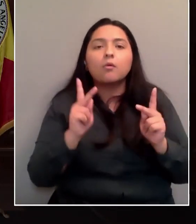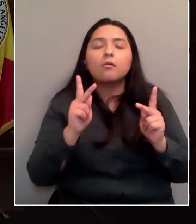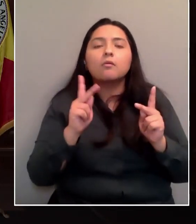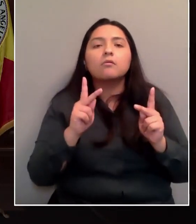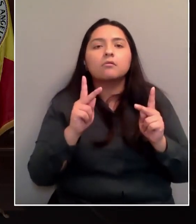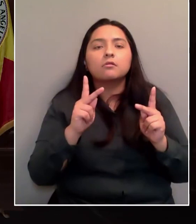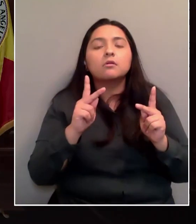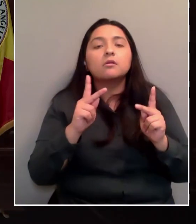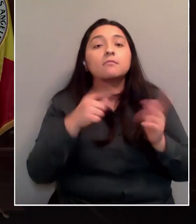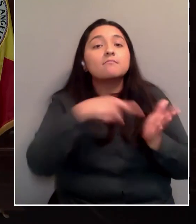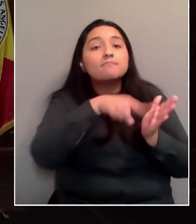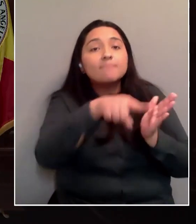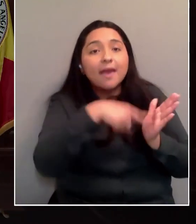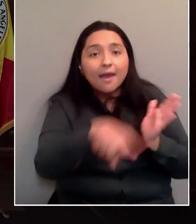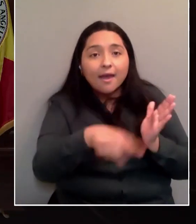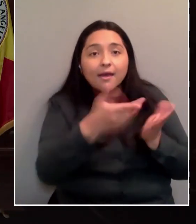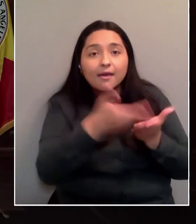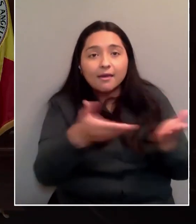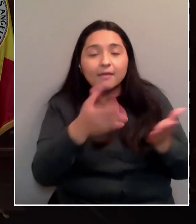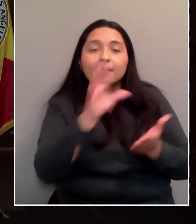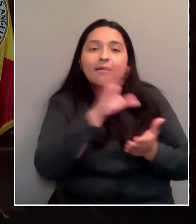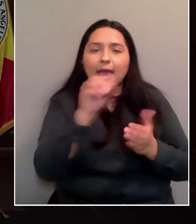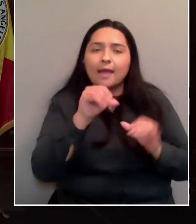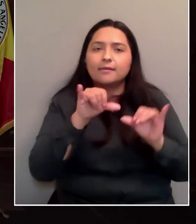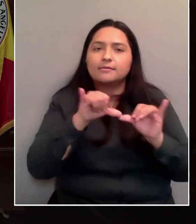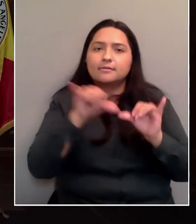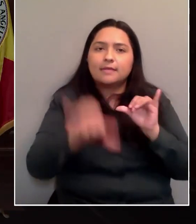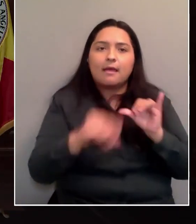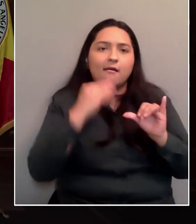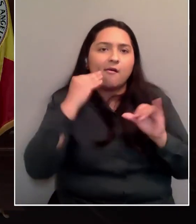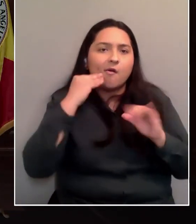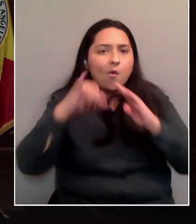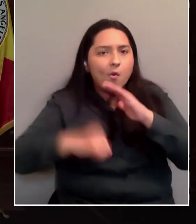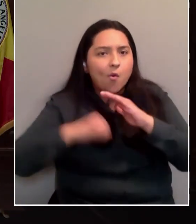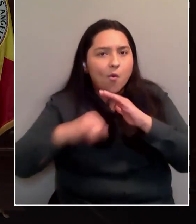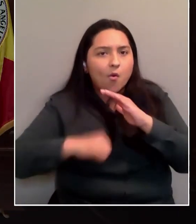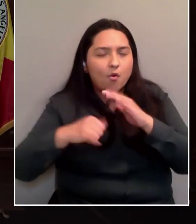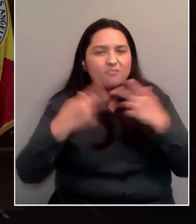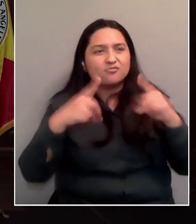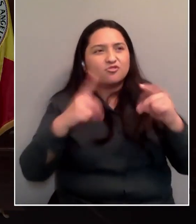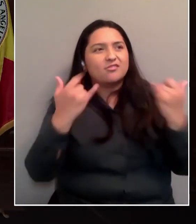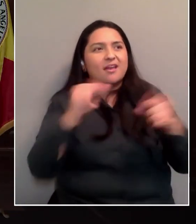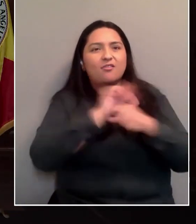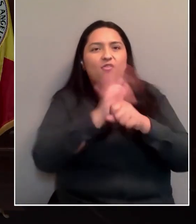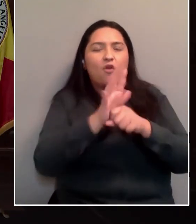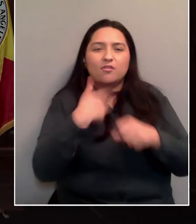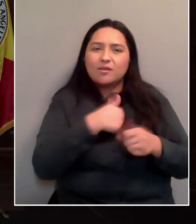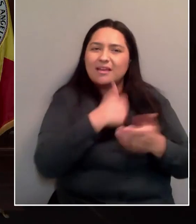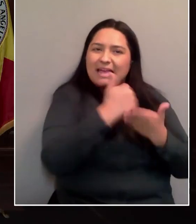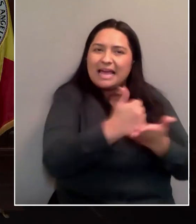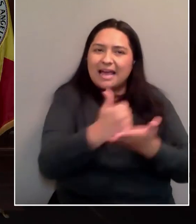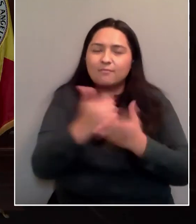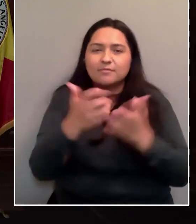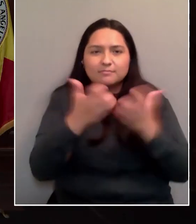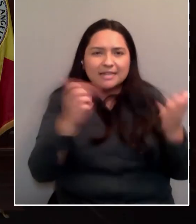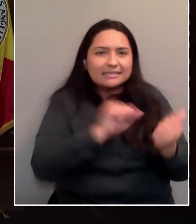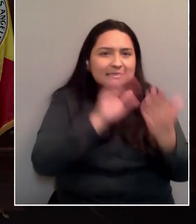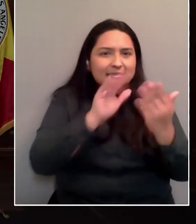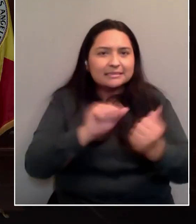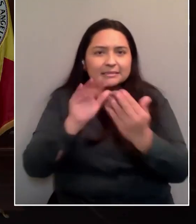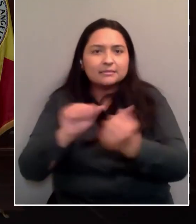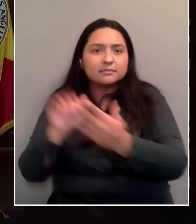evitar la propagación de COVID-19. Hoy estoy actualizando mi orden de